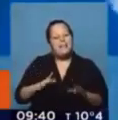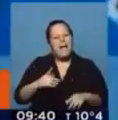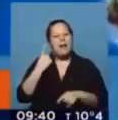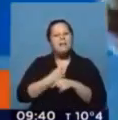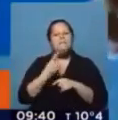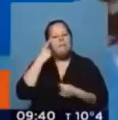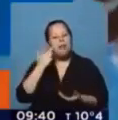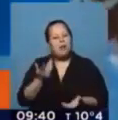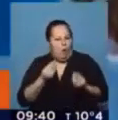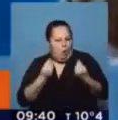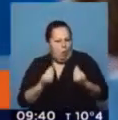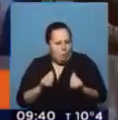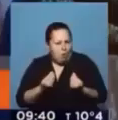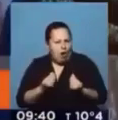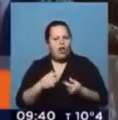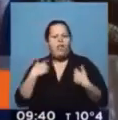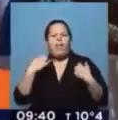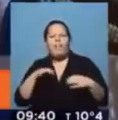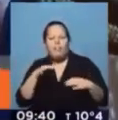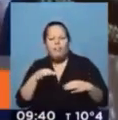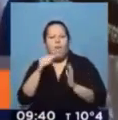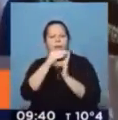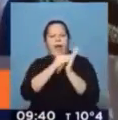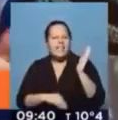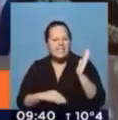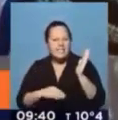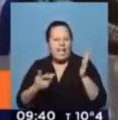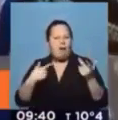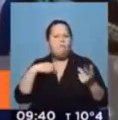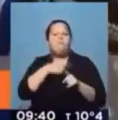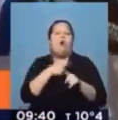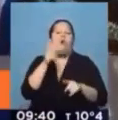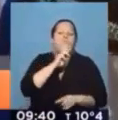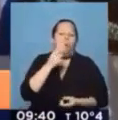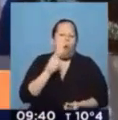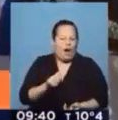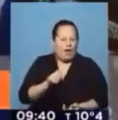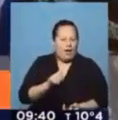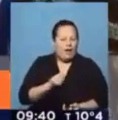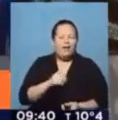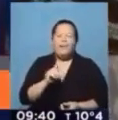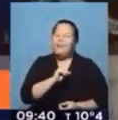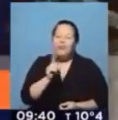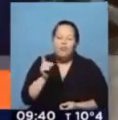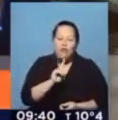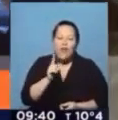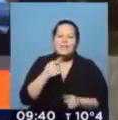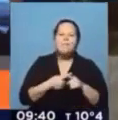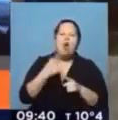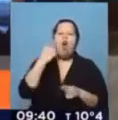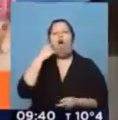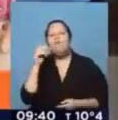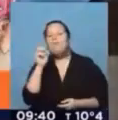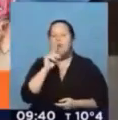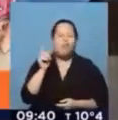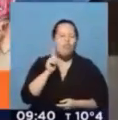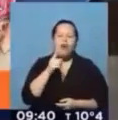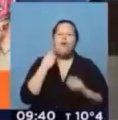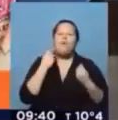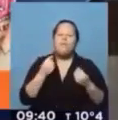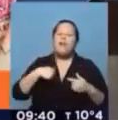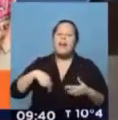privilegio. La primera reacción es, ¿pero por qué uno tiene que ingresar a una lista por el sexo? La respuesta es, no es una cuestión de